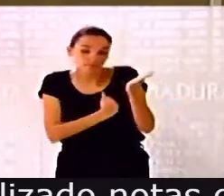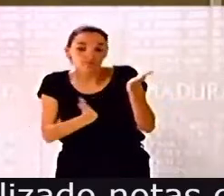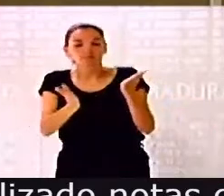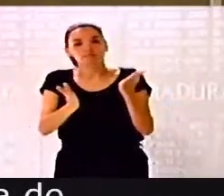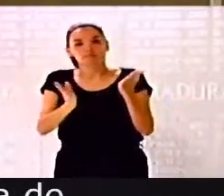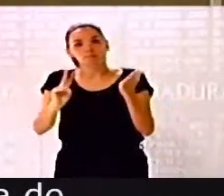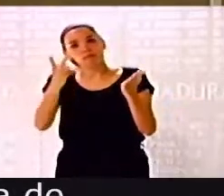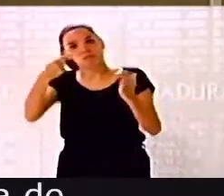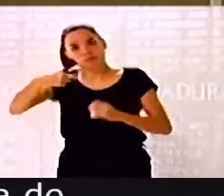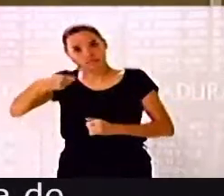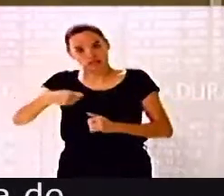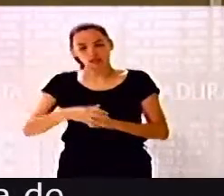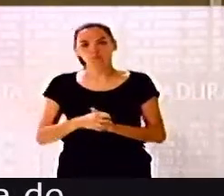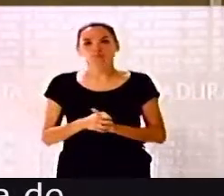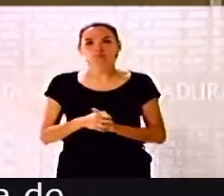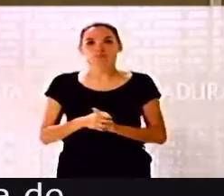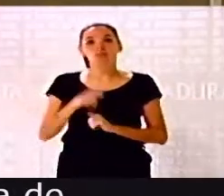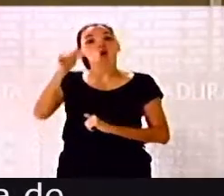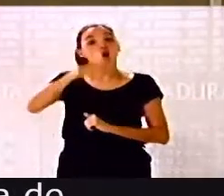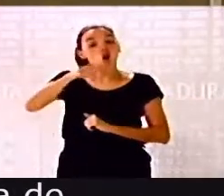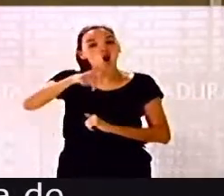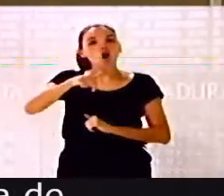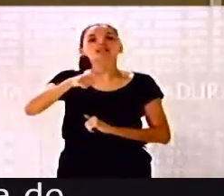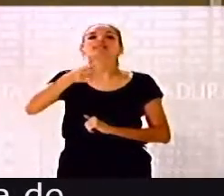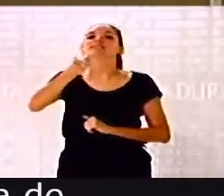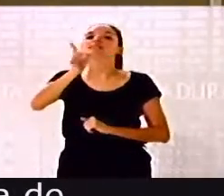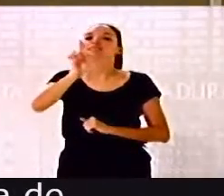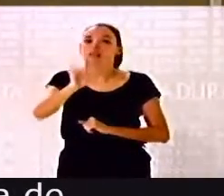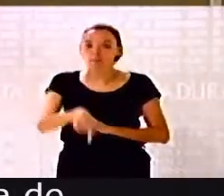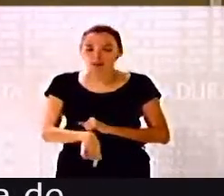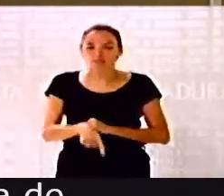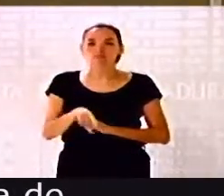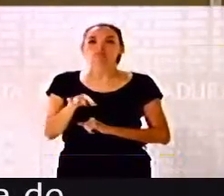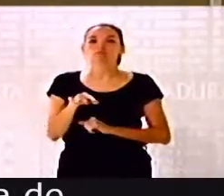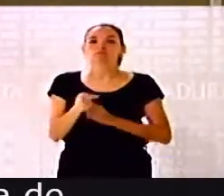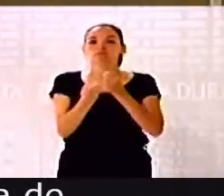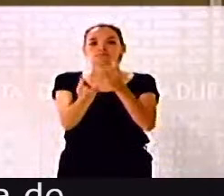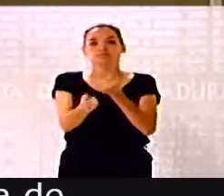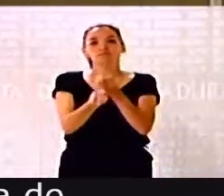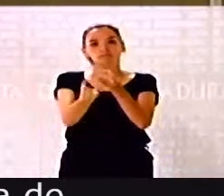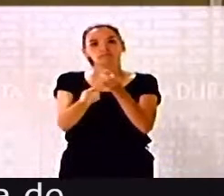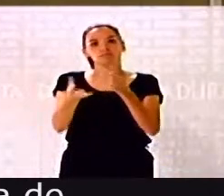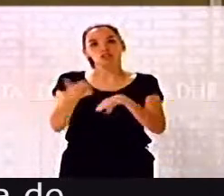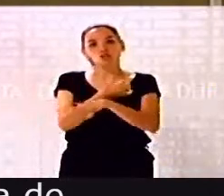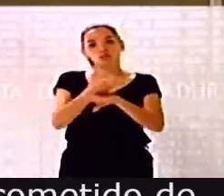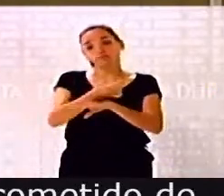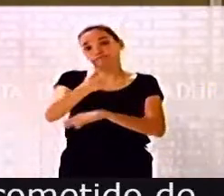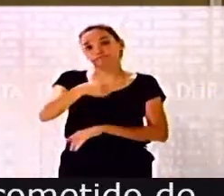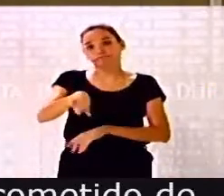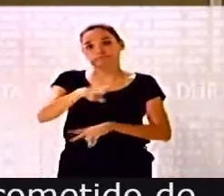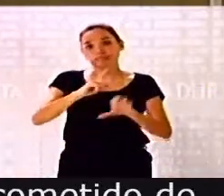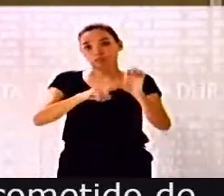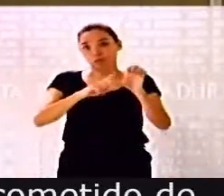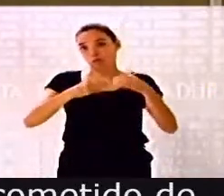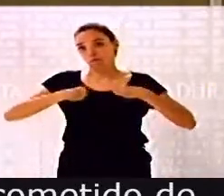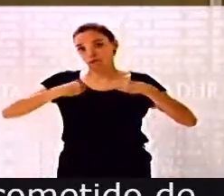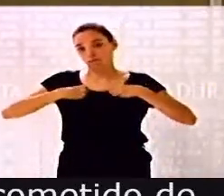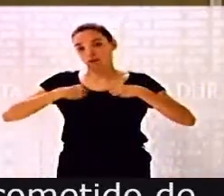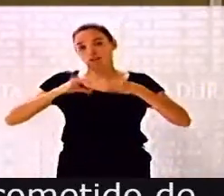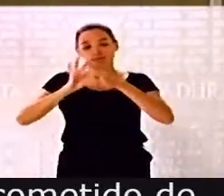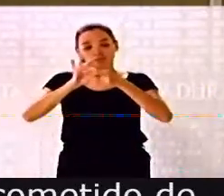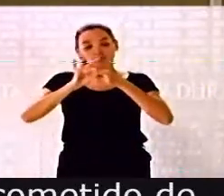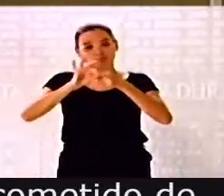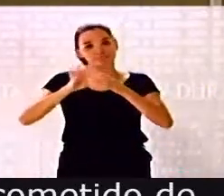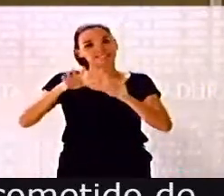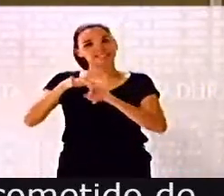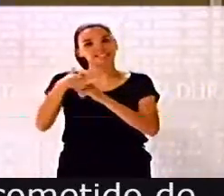y hoy cumplimos con ese cometido de tener puntualmente informado a la ciudadanía extremeña en relación con